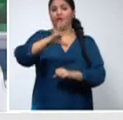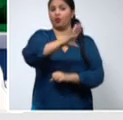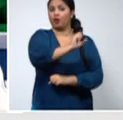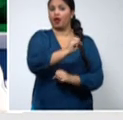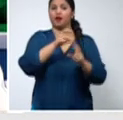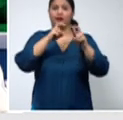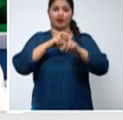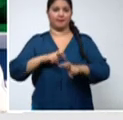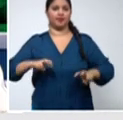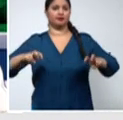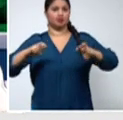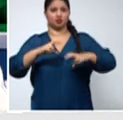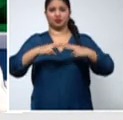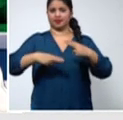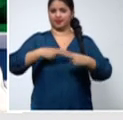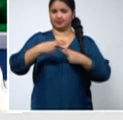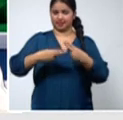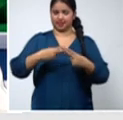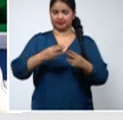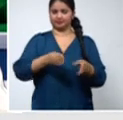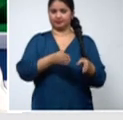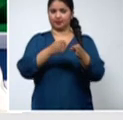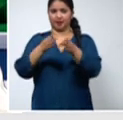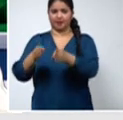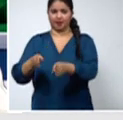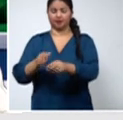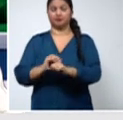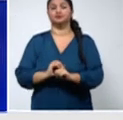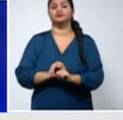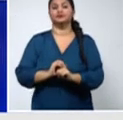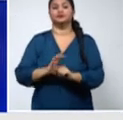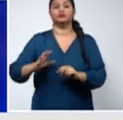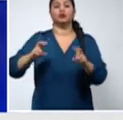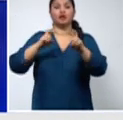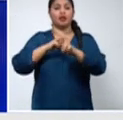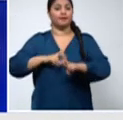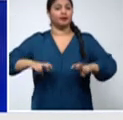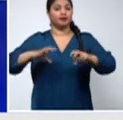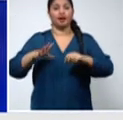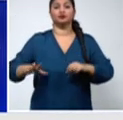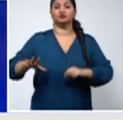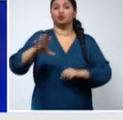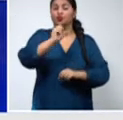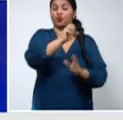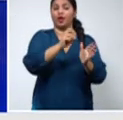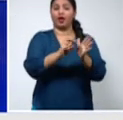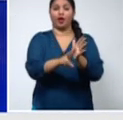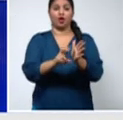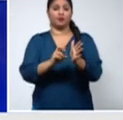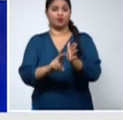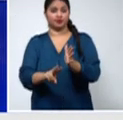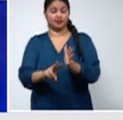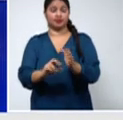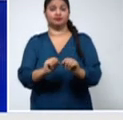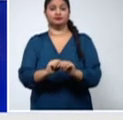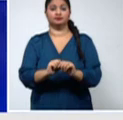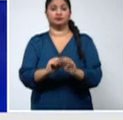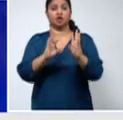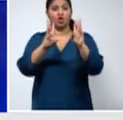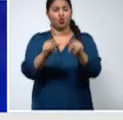analizadas. Procesadas muestras de todos los territorios, La Habana con el mayor número,